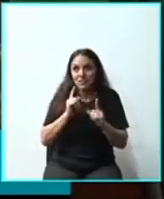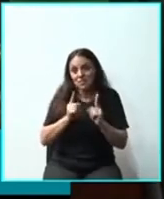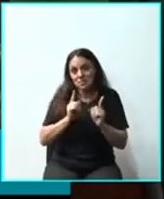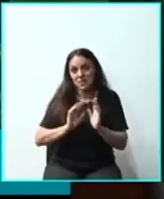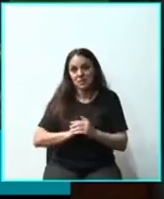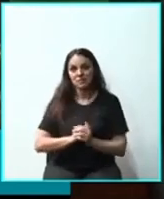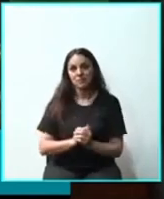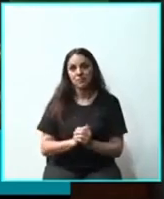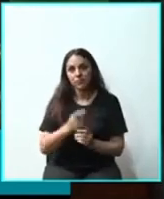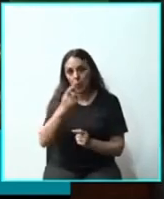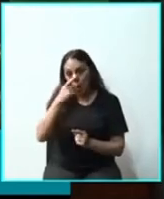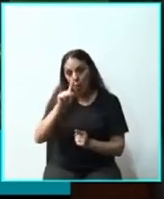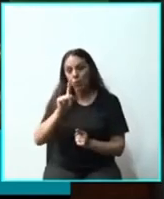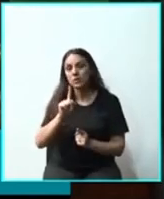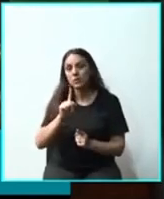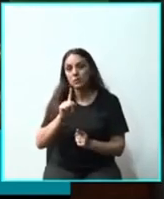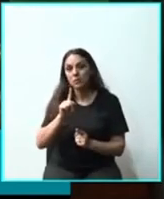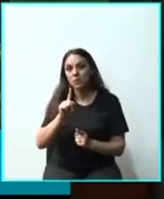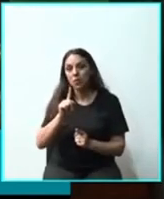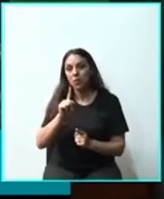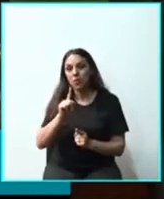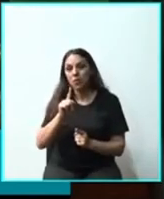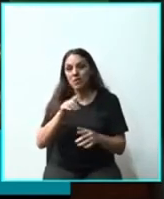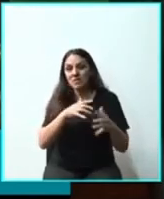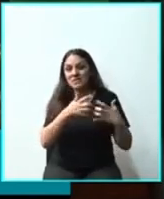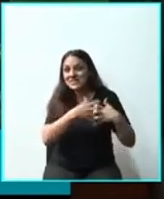Por último, no confundir los sistemas.